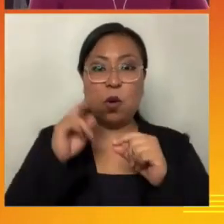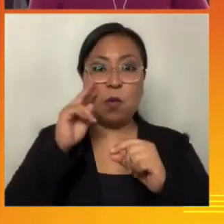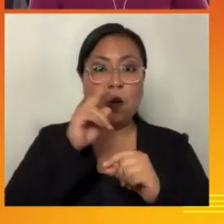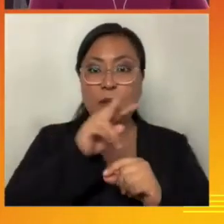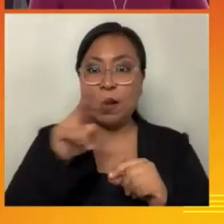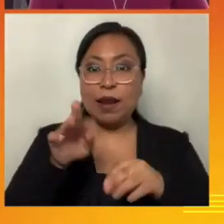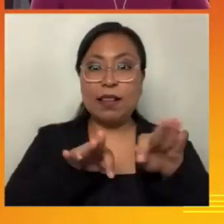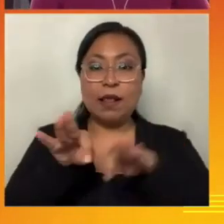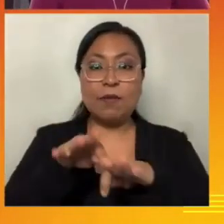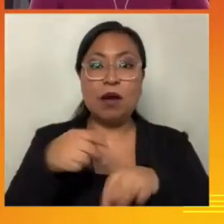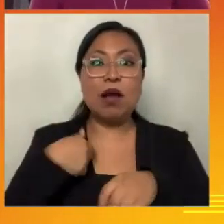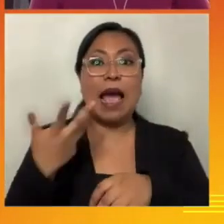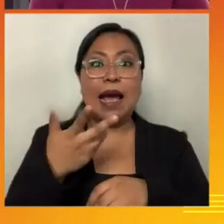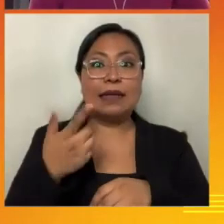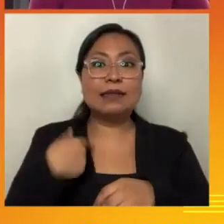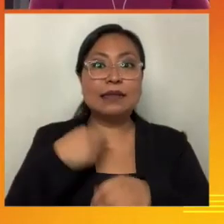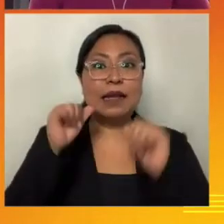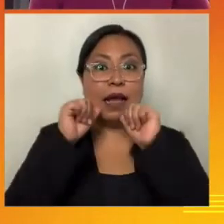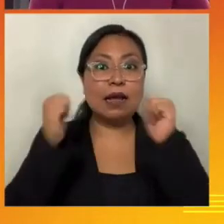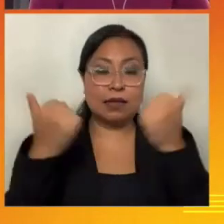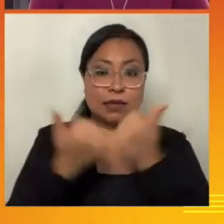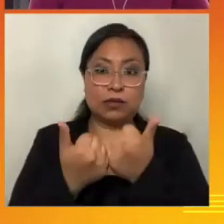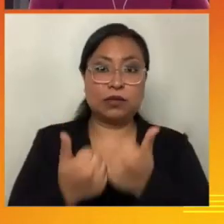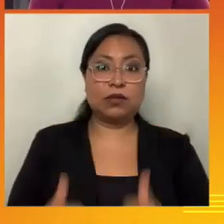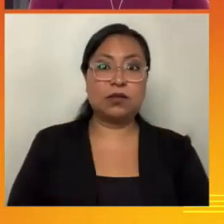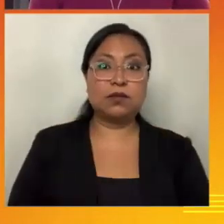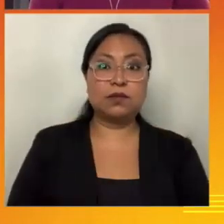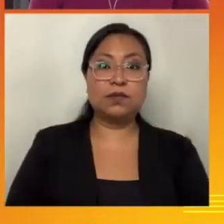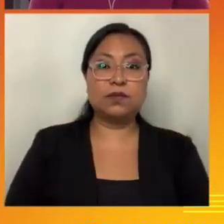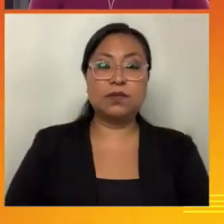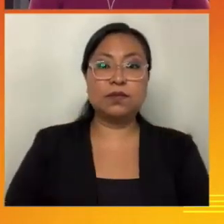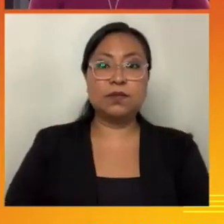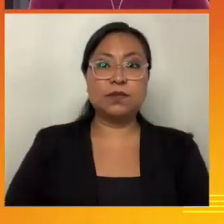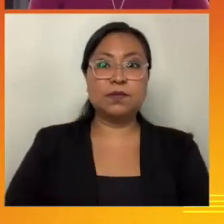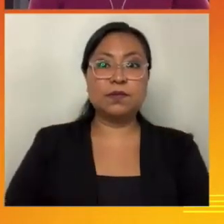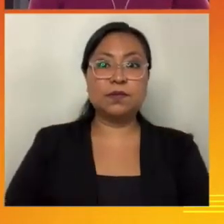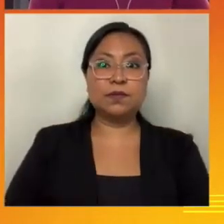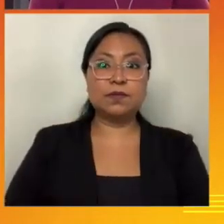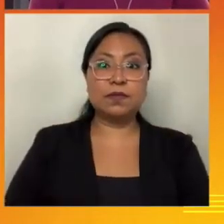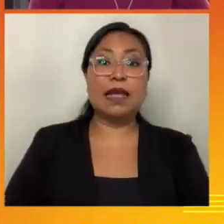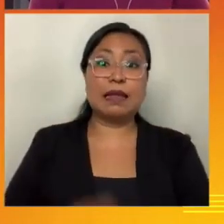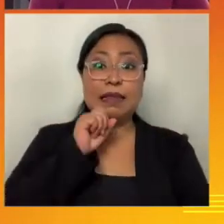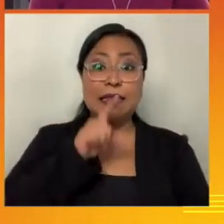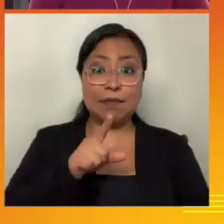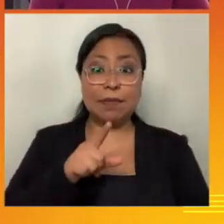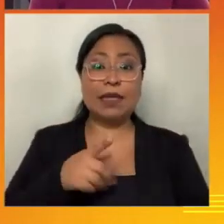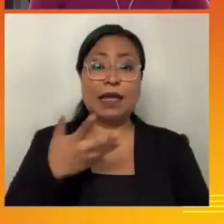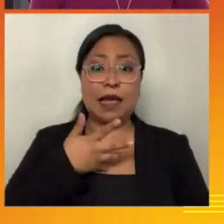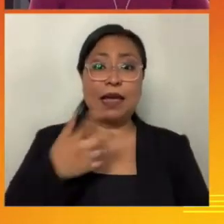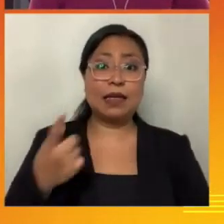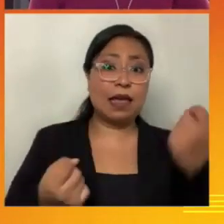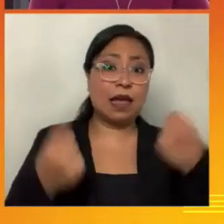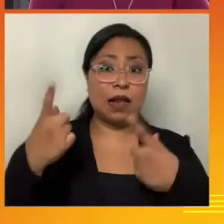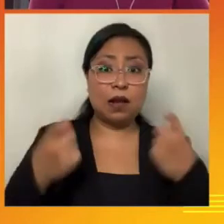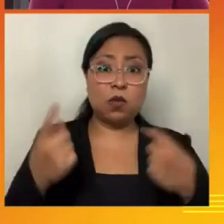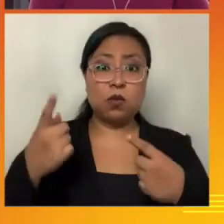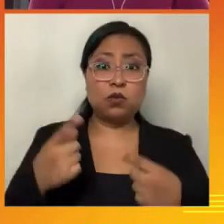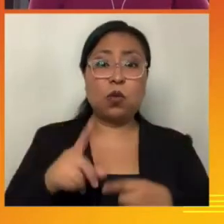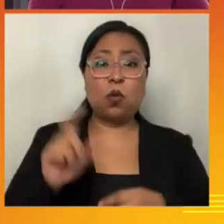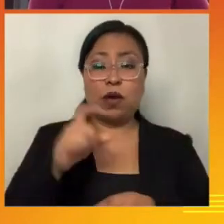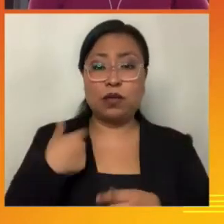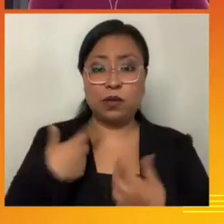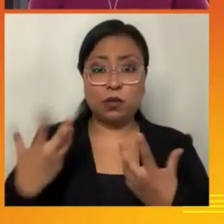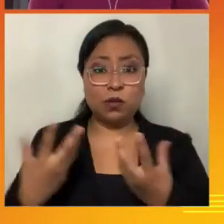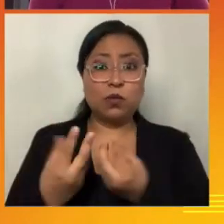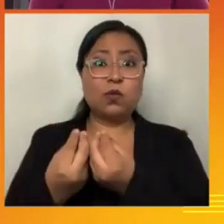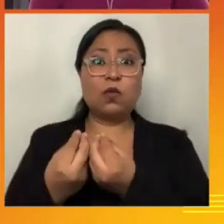que hacemos como sector, y que también en algunas ocasiones cuando nos juntamos por